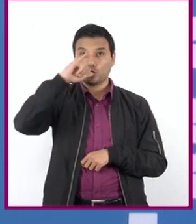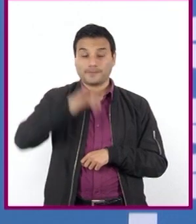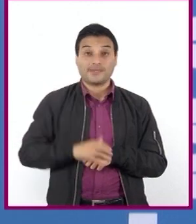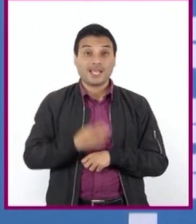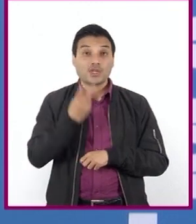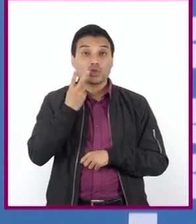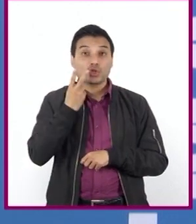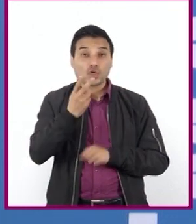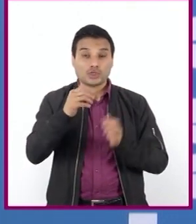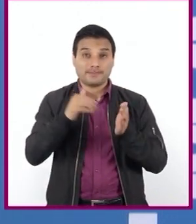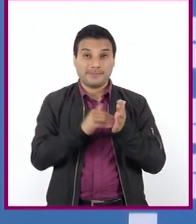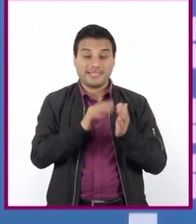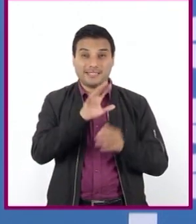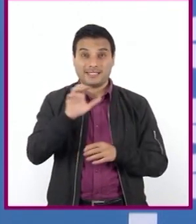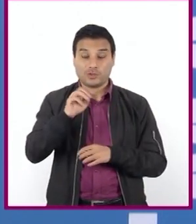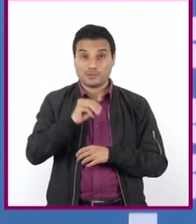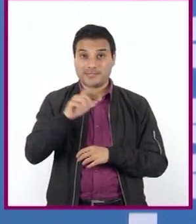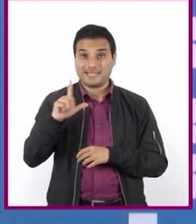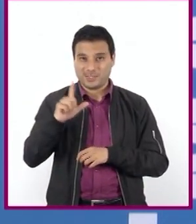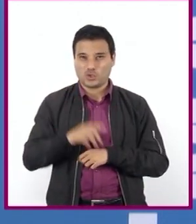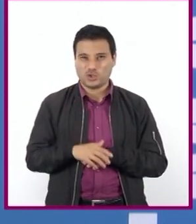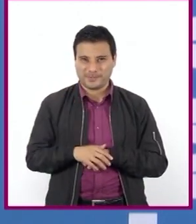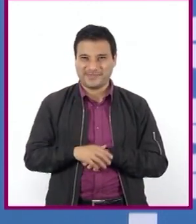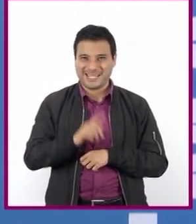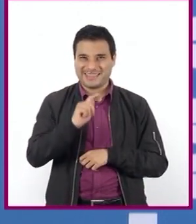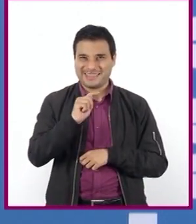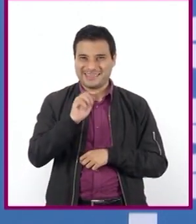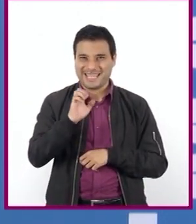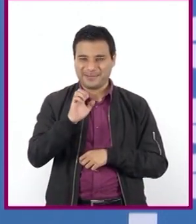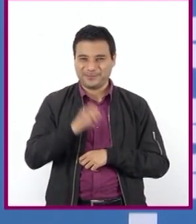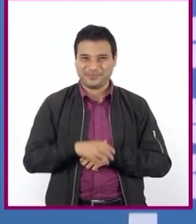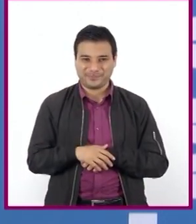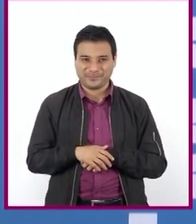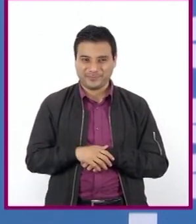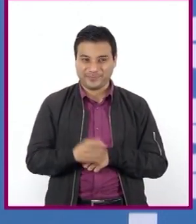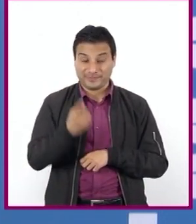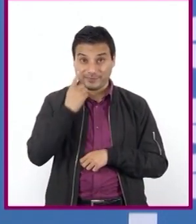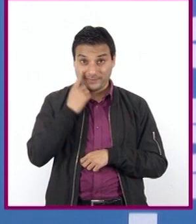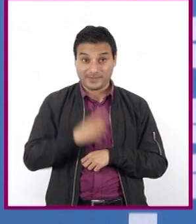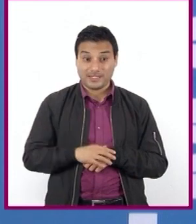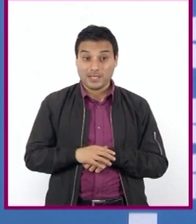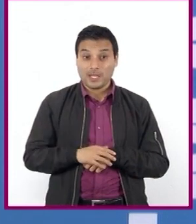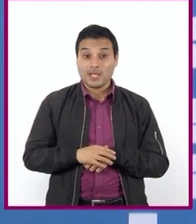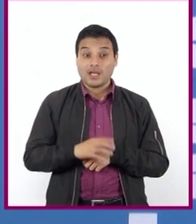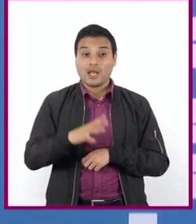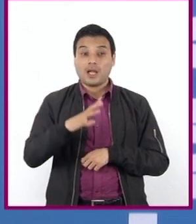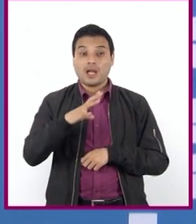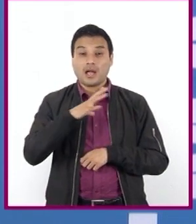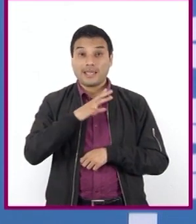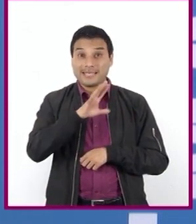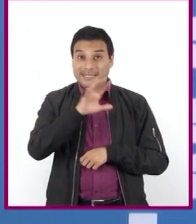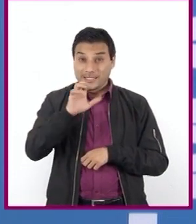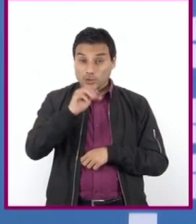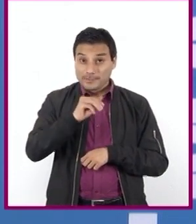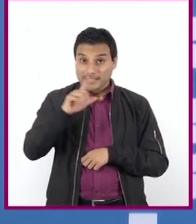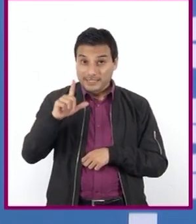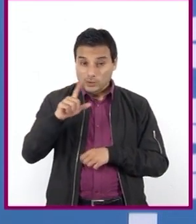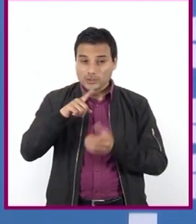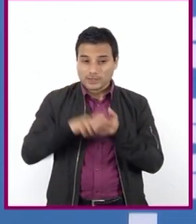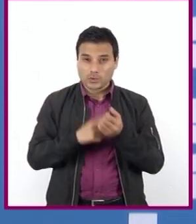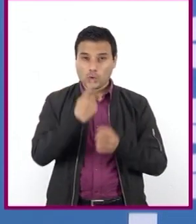mililitros de té helado. Si cada 500 mililitros contiene un 35avo de kilogramo de